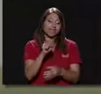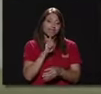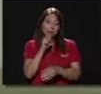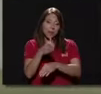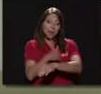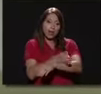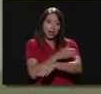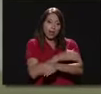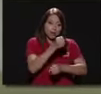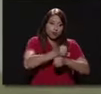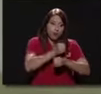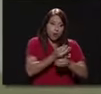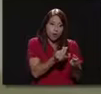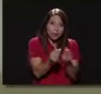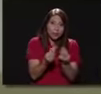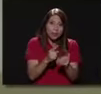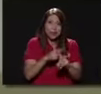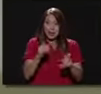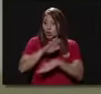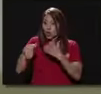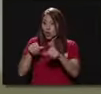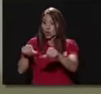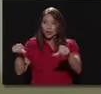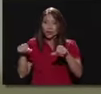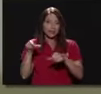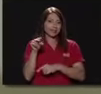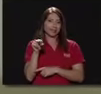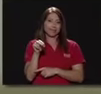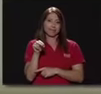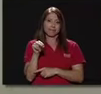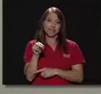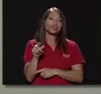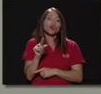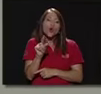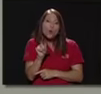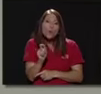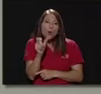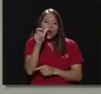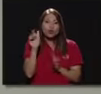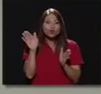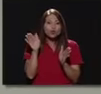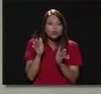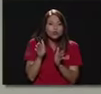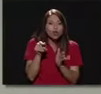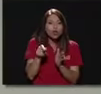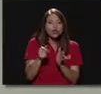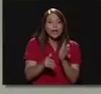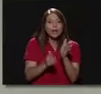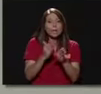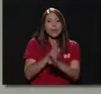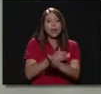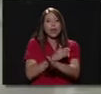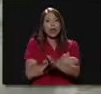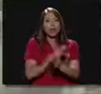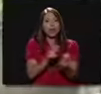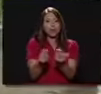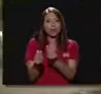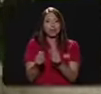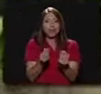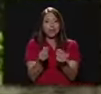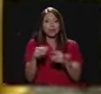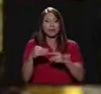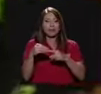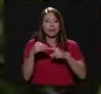cierto, ha mejorado la productividad, no en todos los sectores ha mejorado. Es más, son muy pocos los sectores que han mejorado la